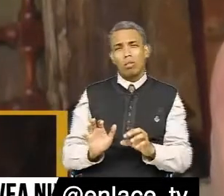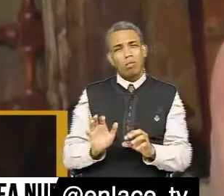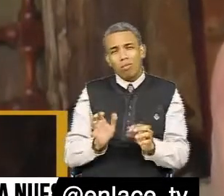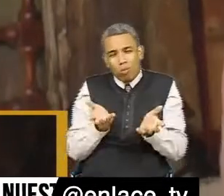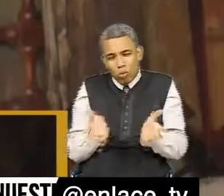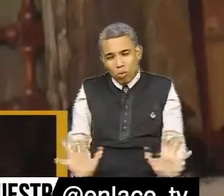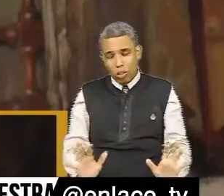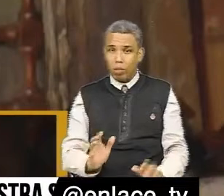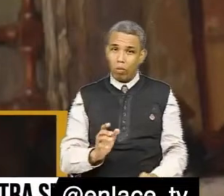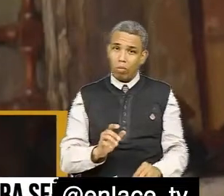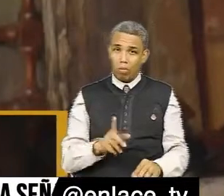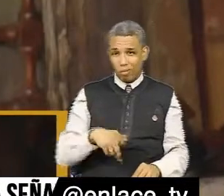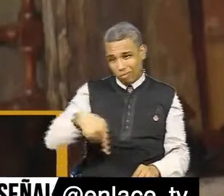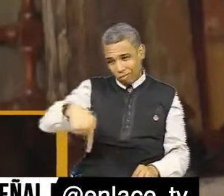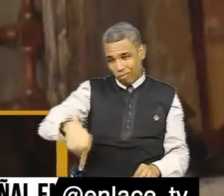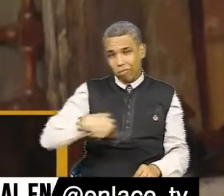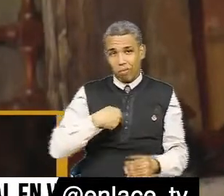yo